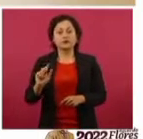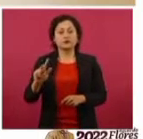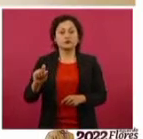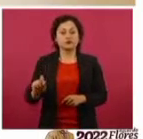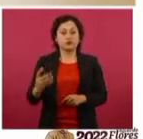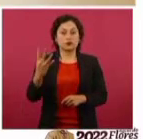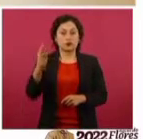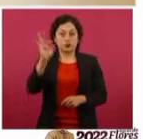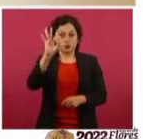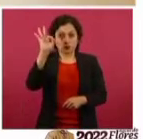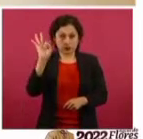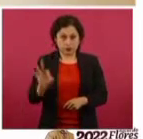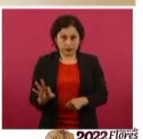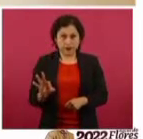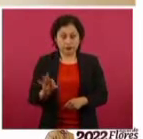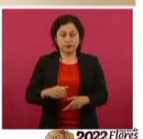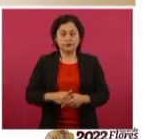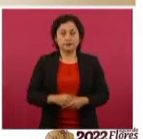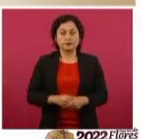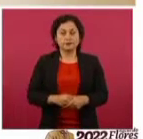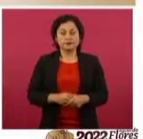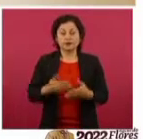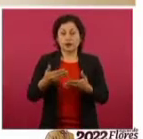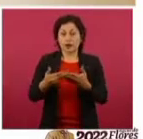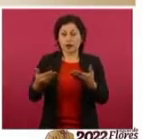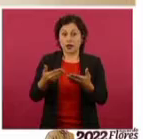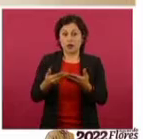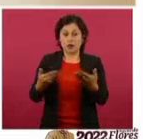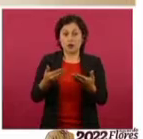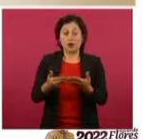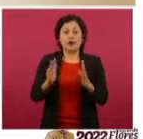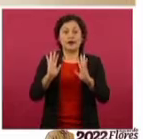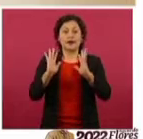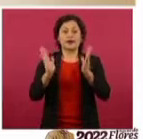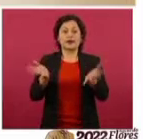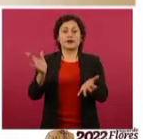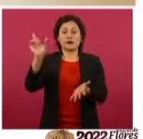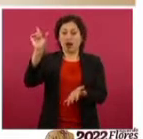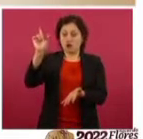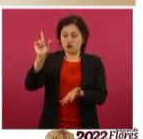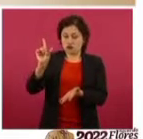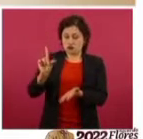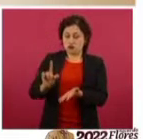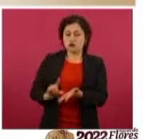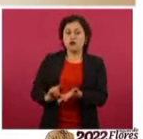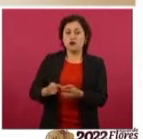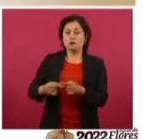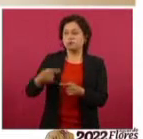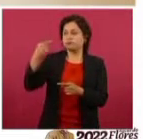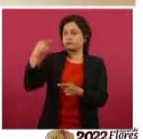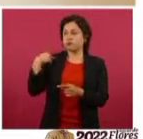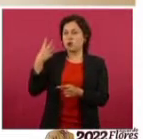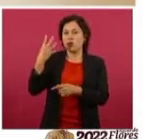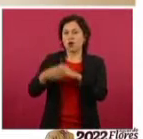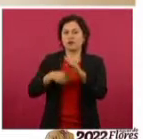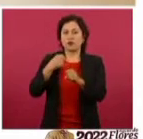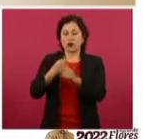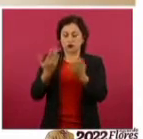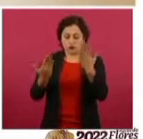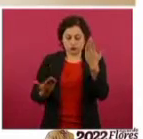28.4%. Y hoy estamos en los niveles más bajos desde hace 4 años.